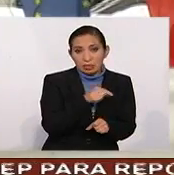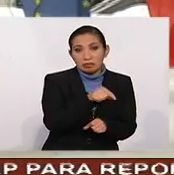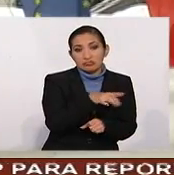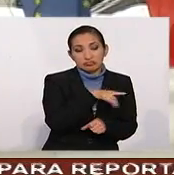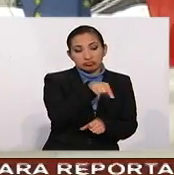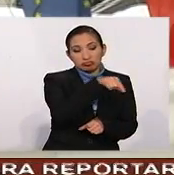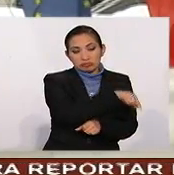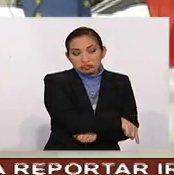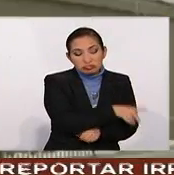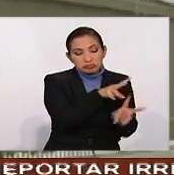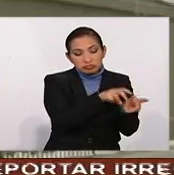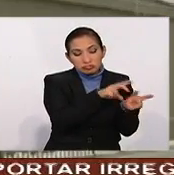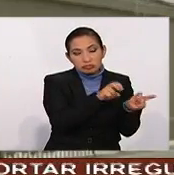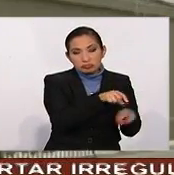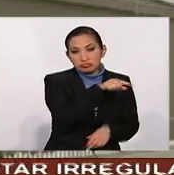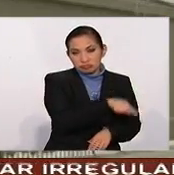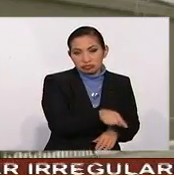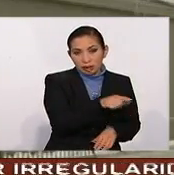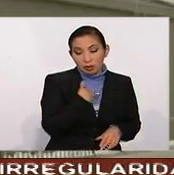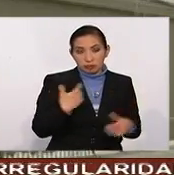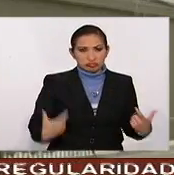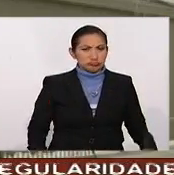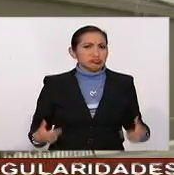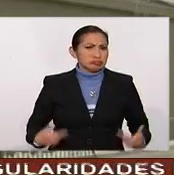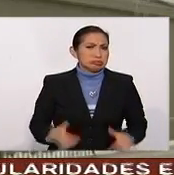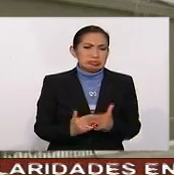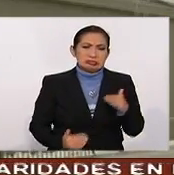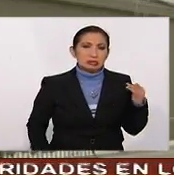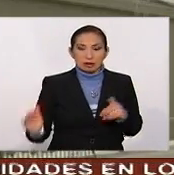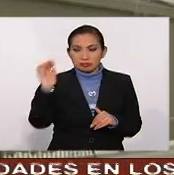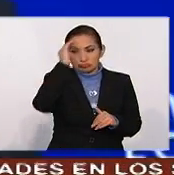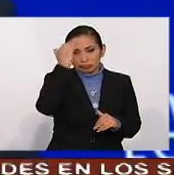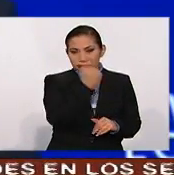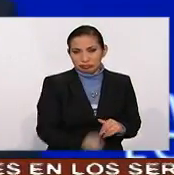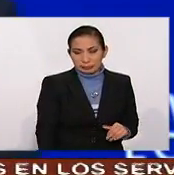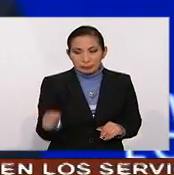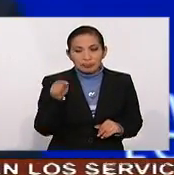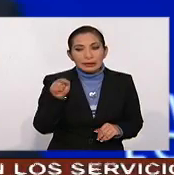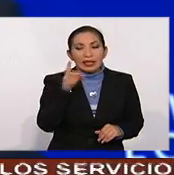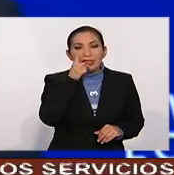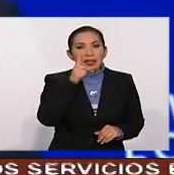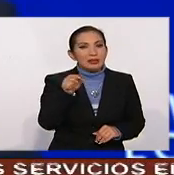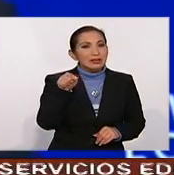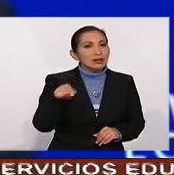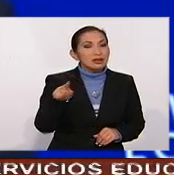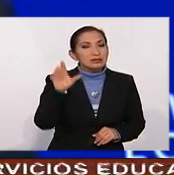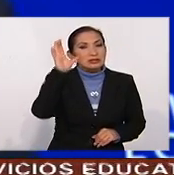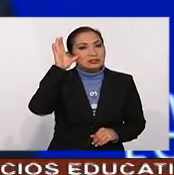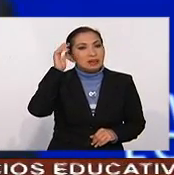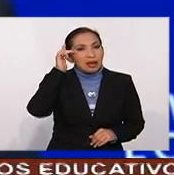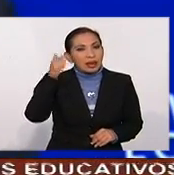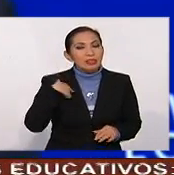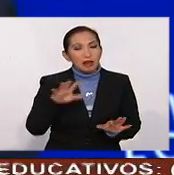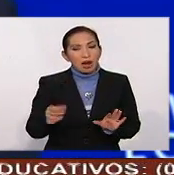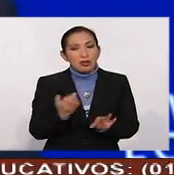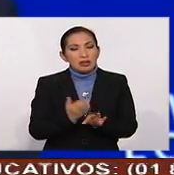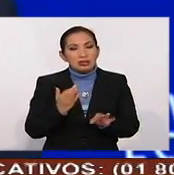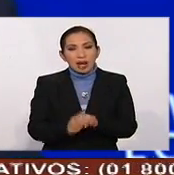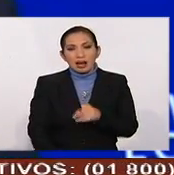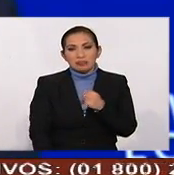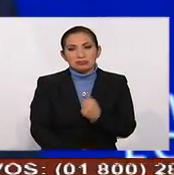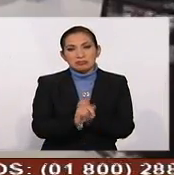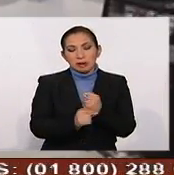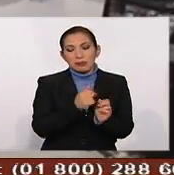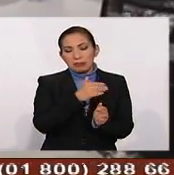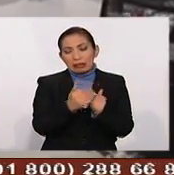había, analistas y también un multimillonario muy conocido, y han dicho que China está en una transición que hay que esperar,